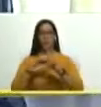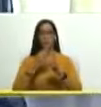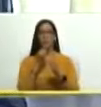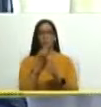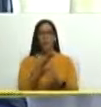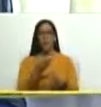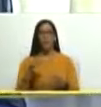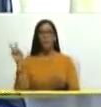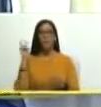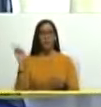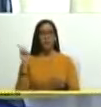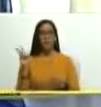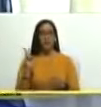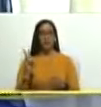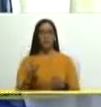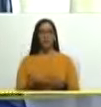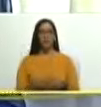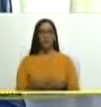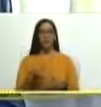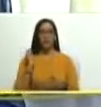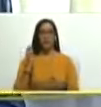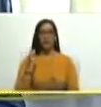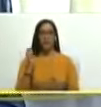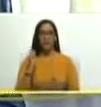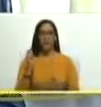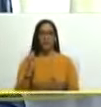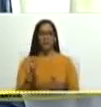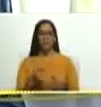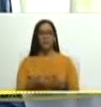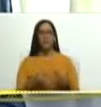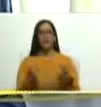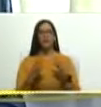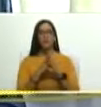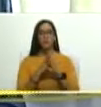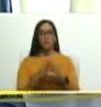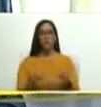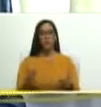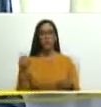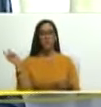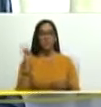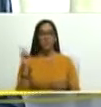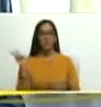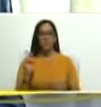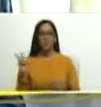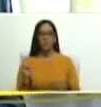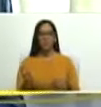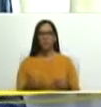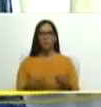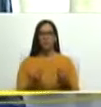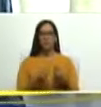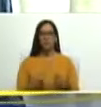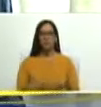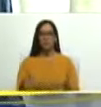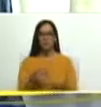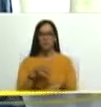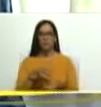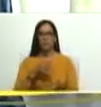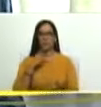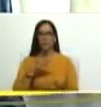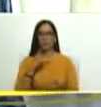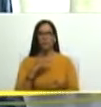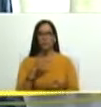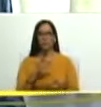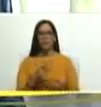venezolano, presidente, que fue una tarea donde nos convocamos todas y todos los venezolanos sin distinción política. Así fue